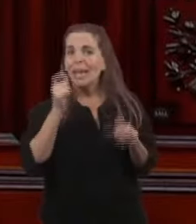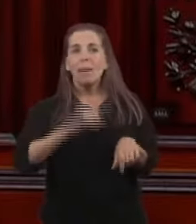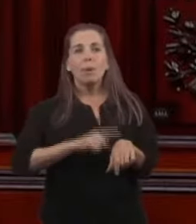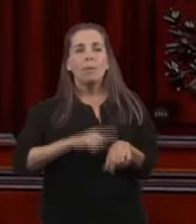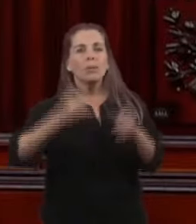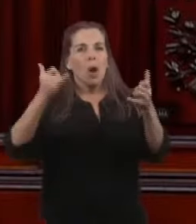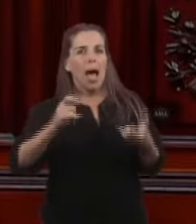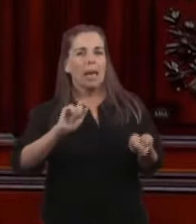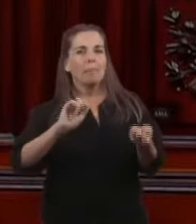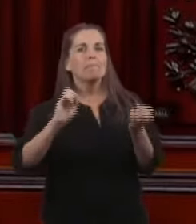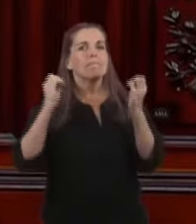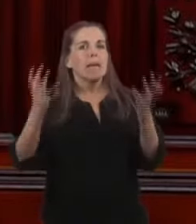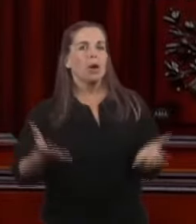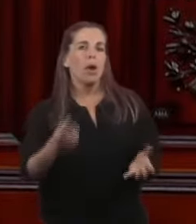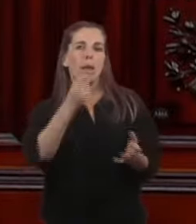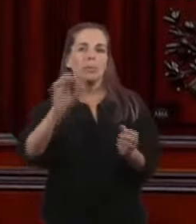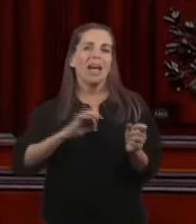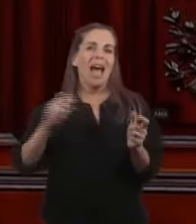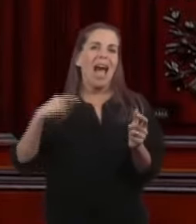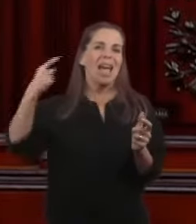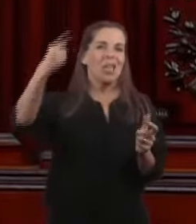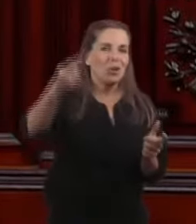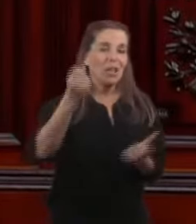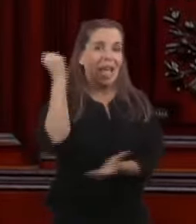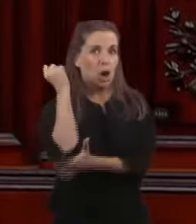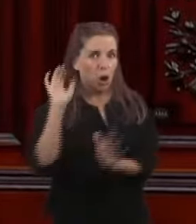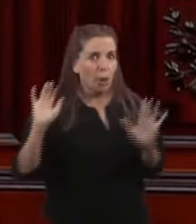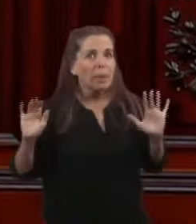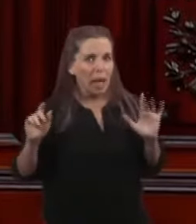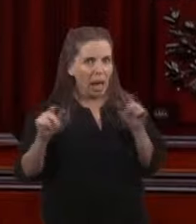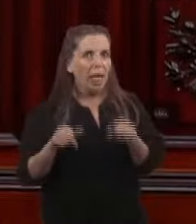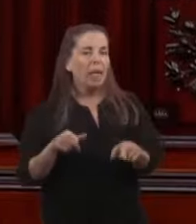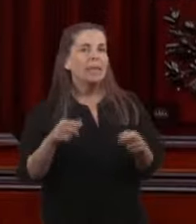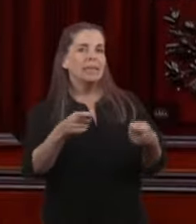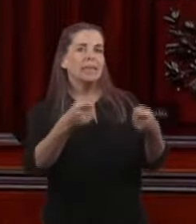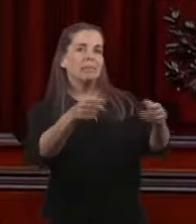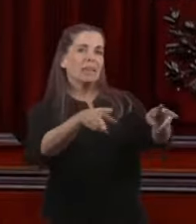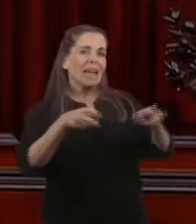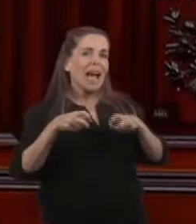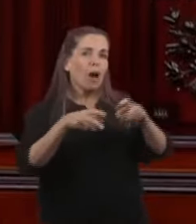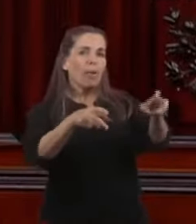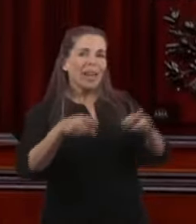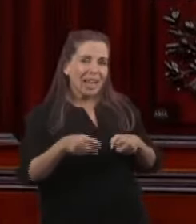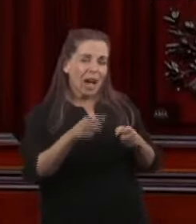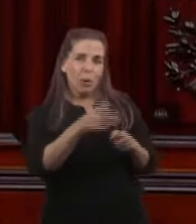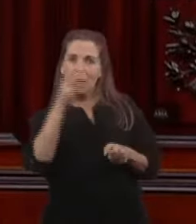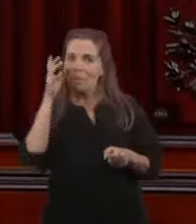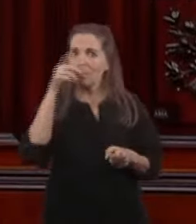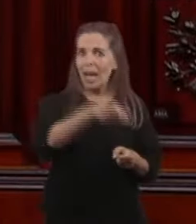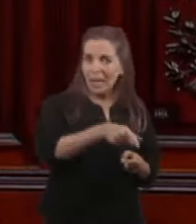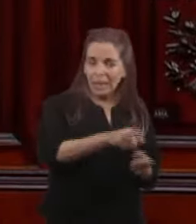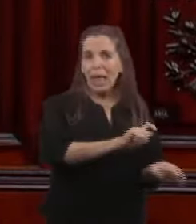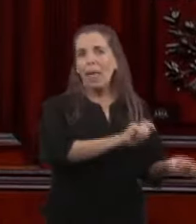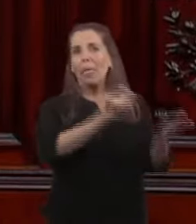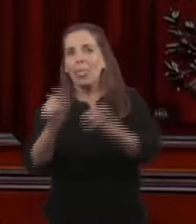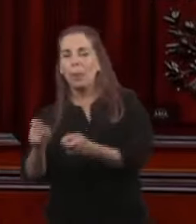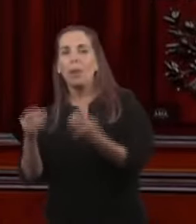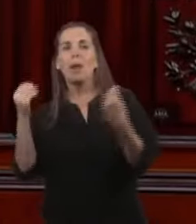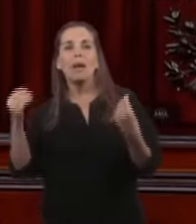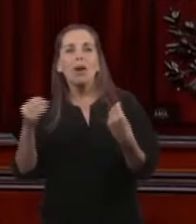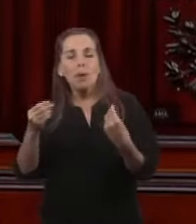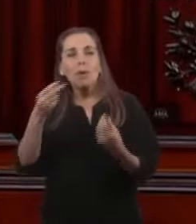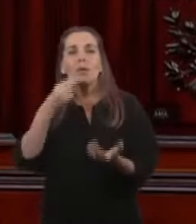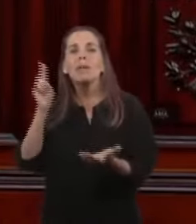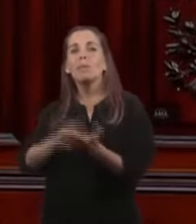permanentes como serán los años venideros va a obligar a devolver el exceso de recaudación a la sociedad a través de la reducción de